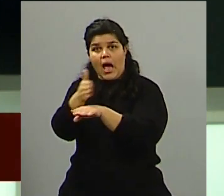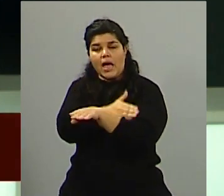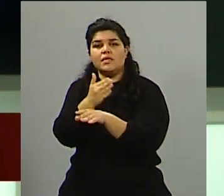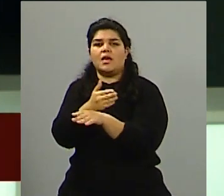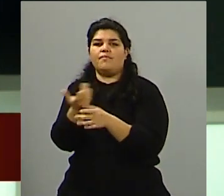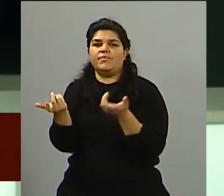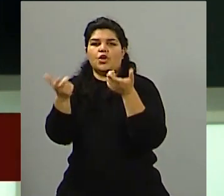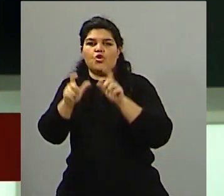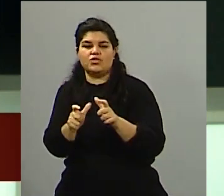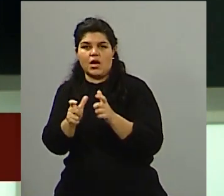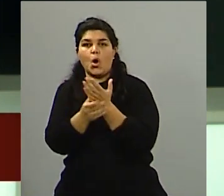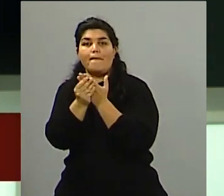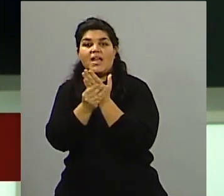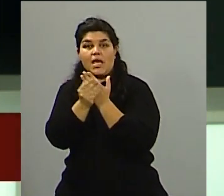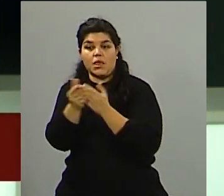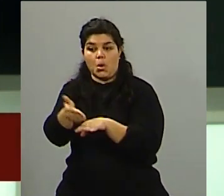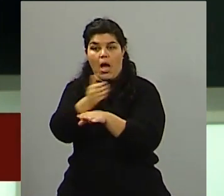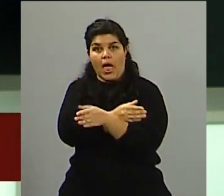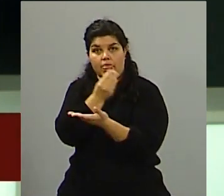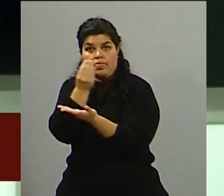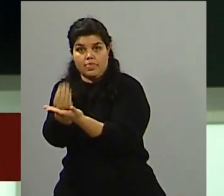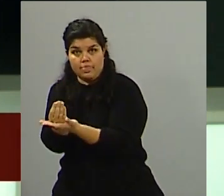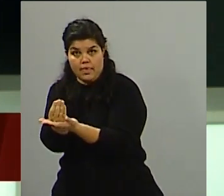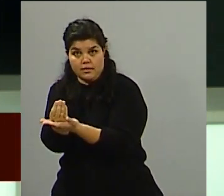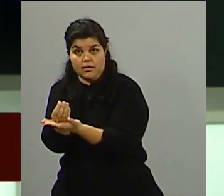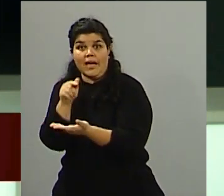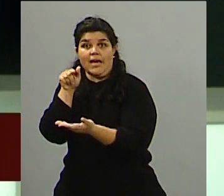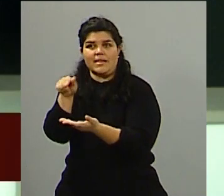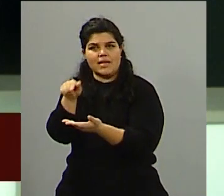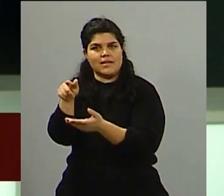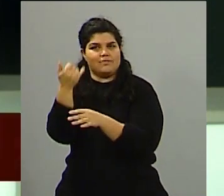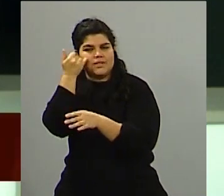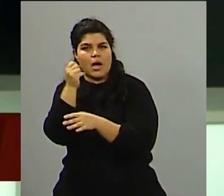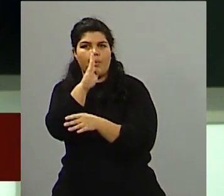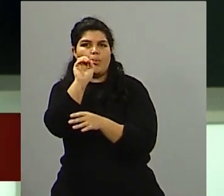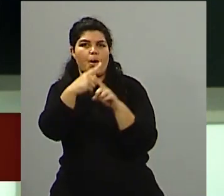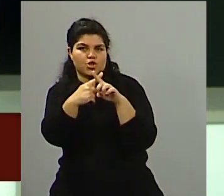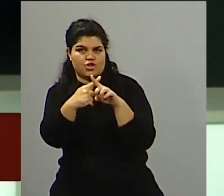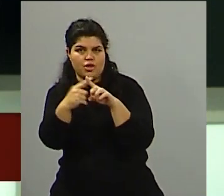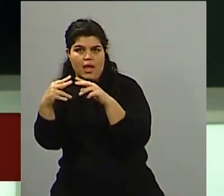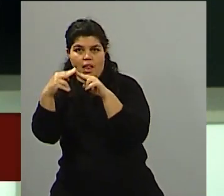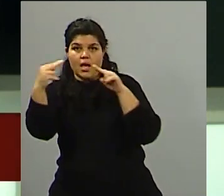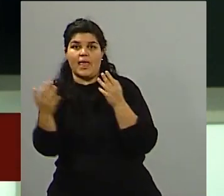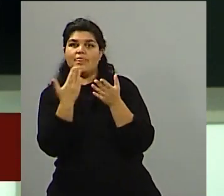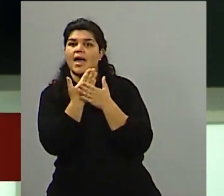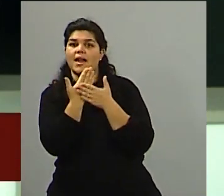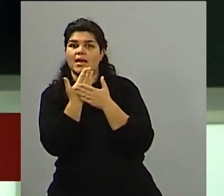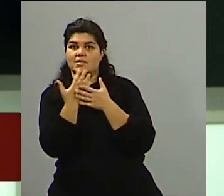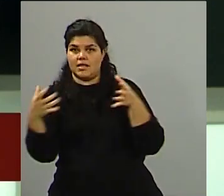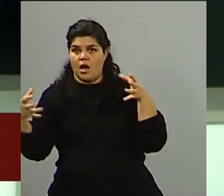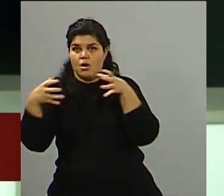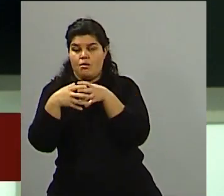Ministros de Italia, ella tiene relaciones muy fuertes con Vox, ¿sí? Vox, que es la ultraderecha y